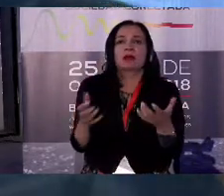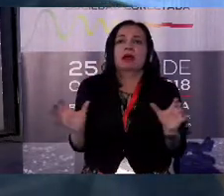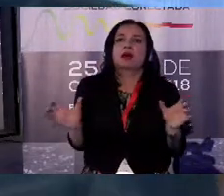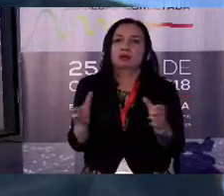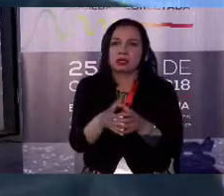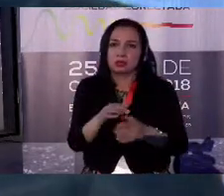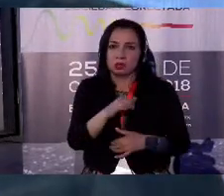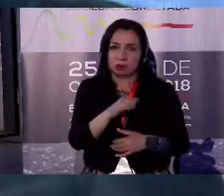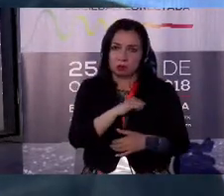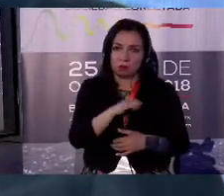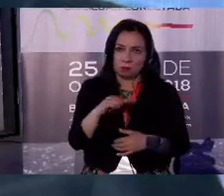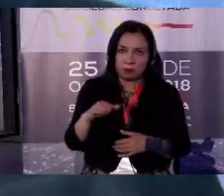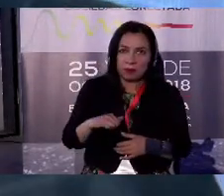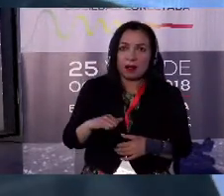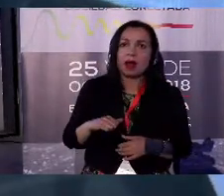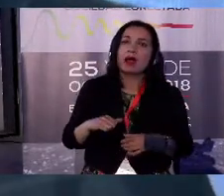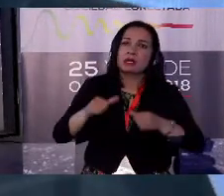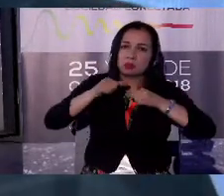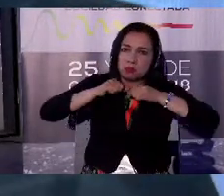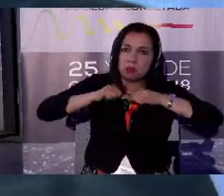públicas privadas.